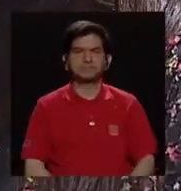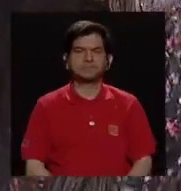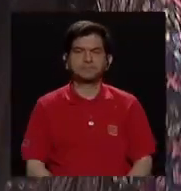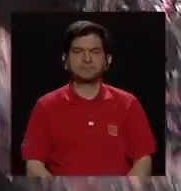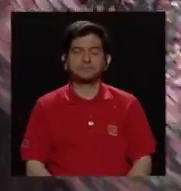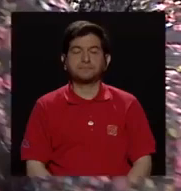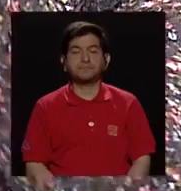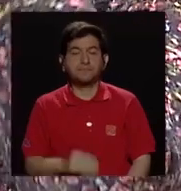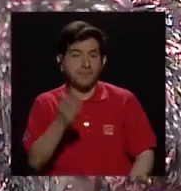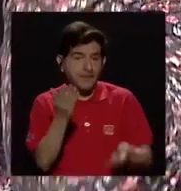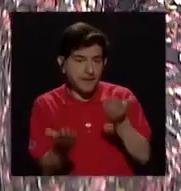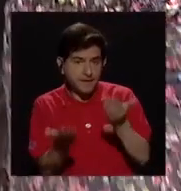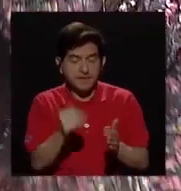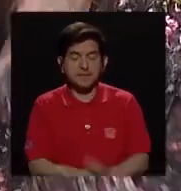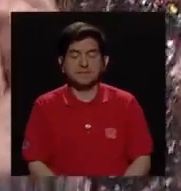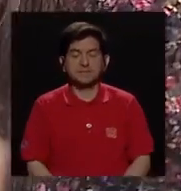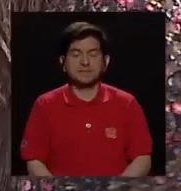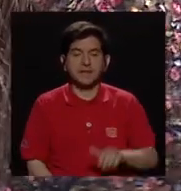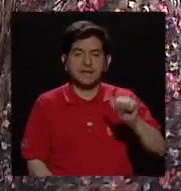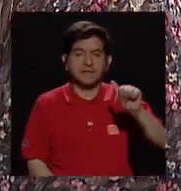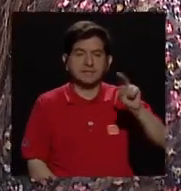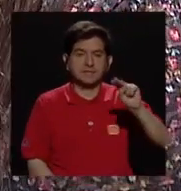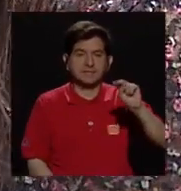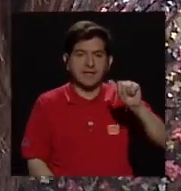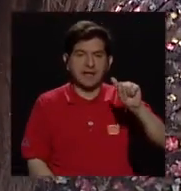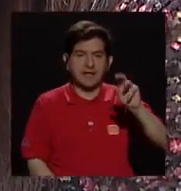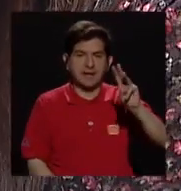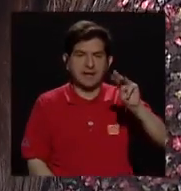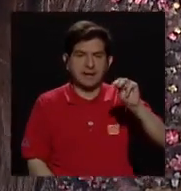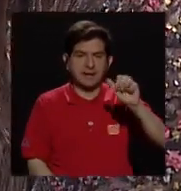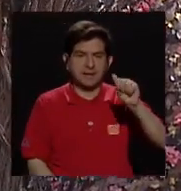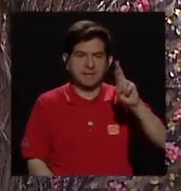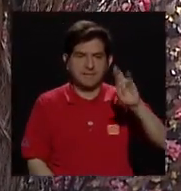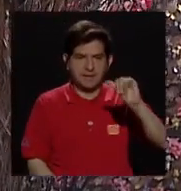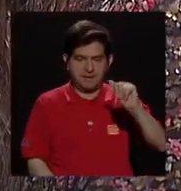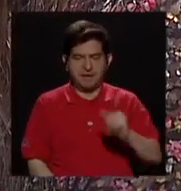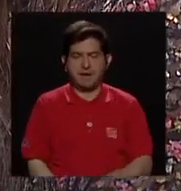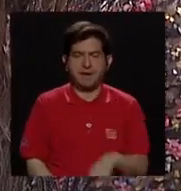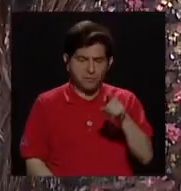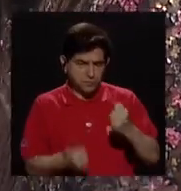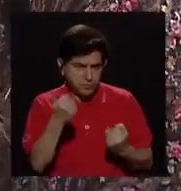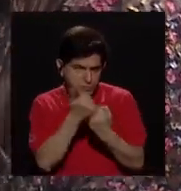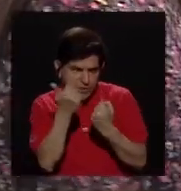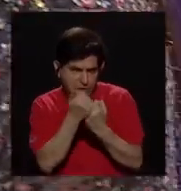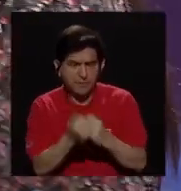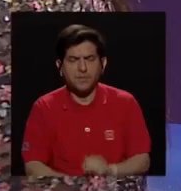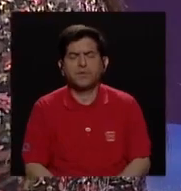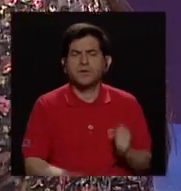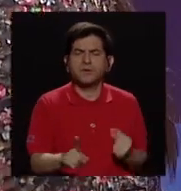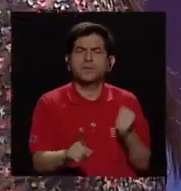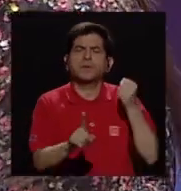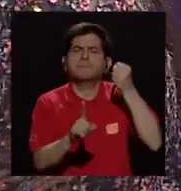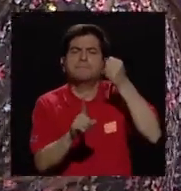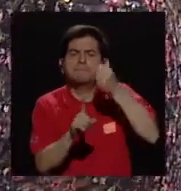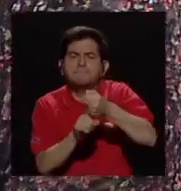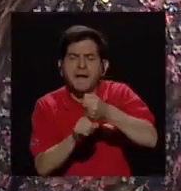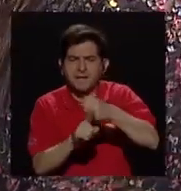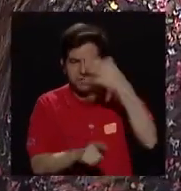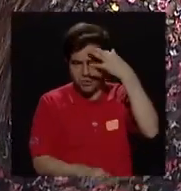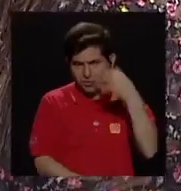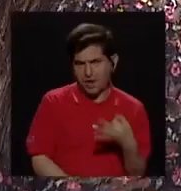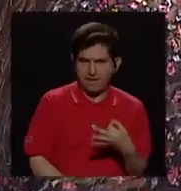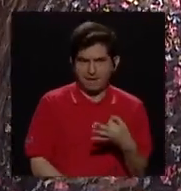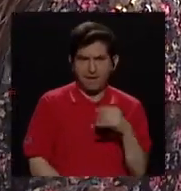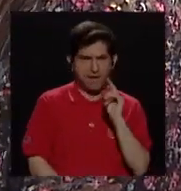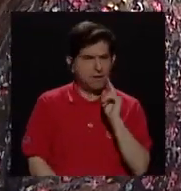vez entonces, Ana María, si nos apoya en esto, ¿qué tipo de impacto consideras